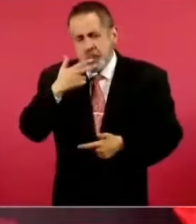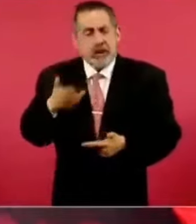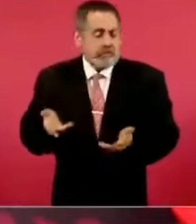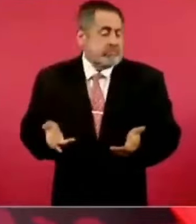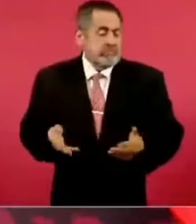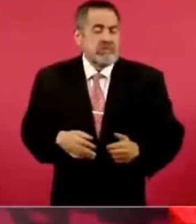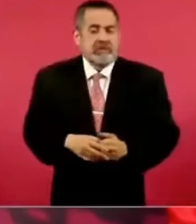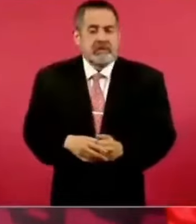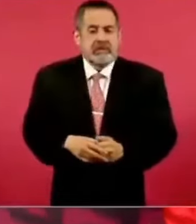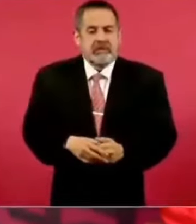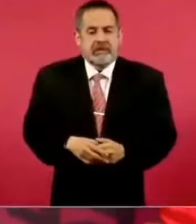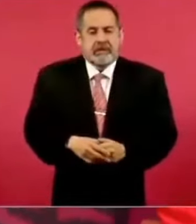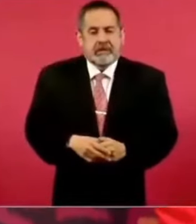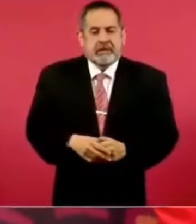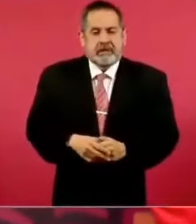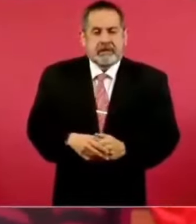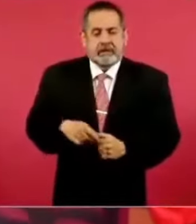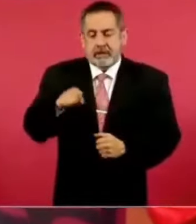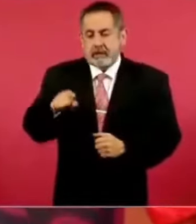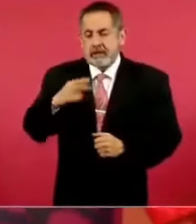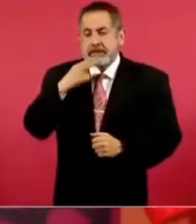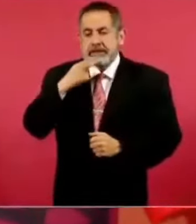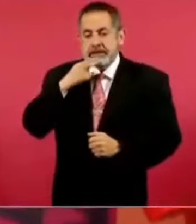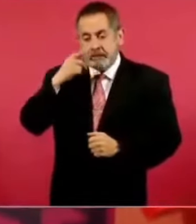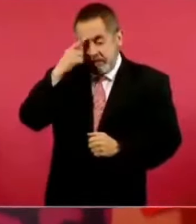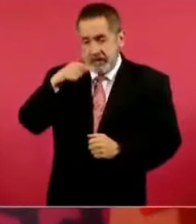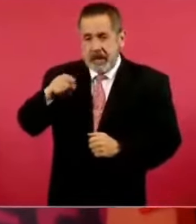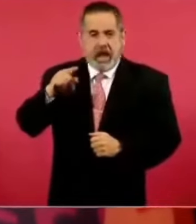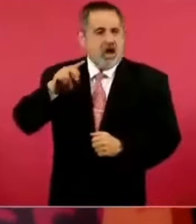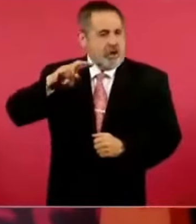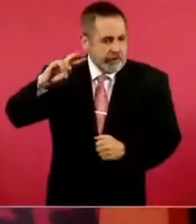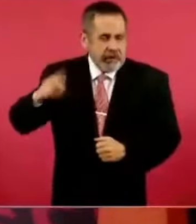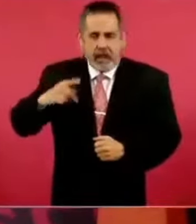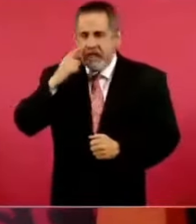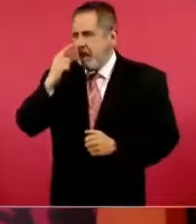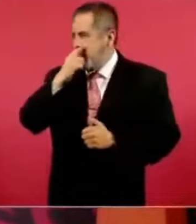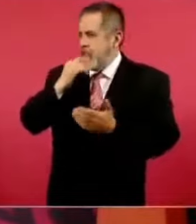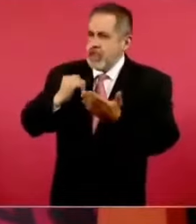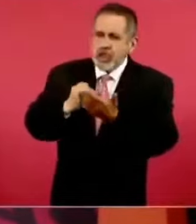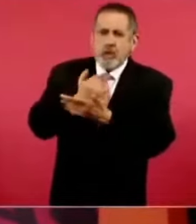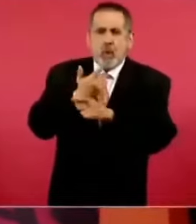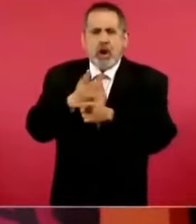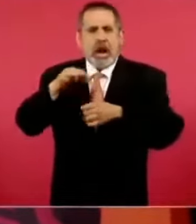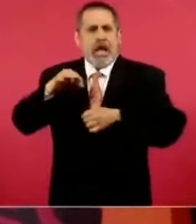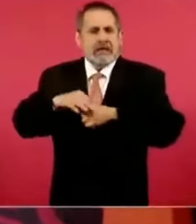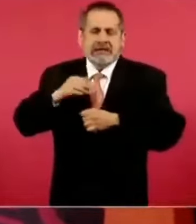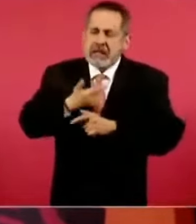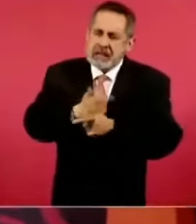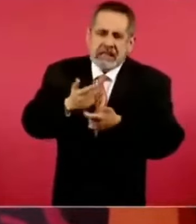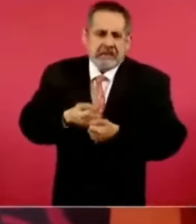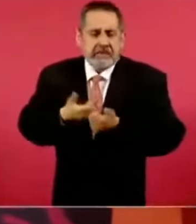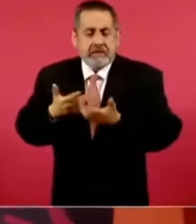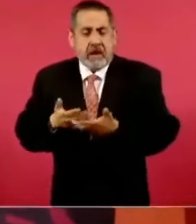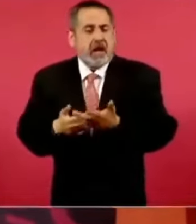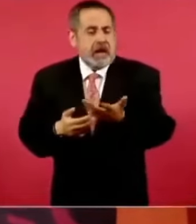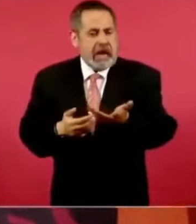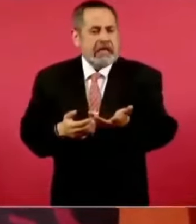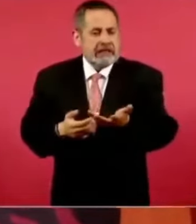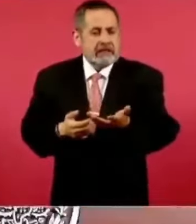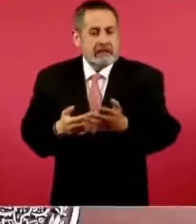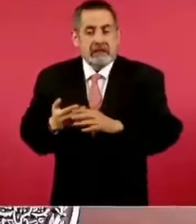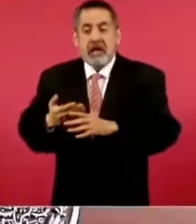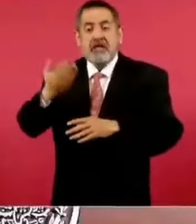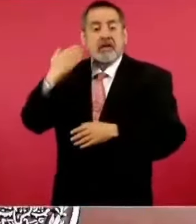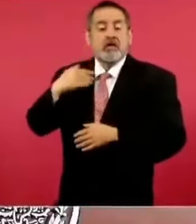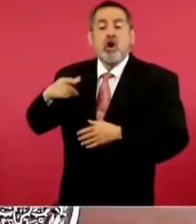que se haga realidad la democracia y que nunca más el gobierno esté